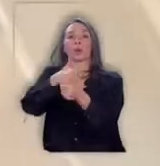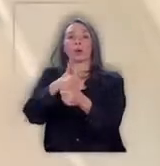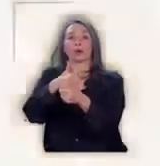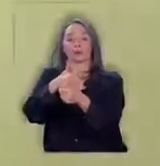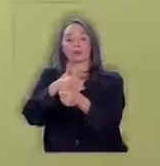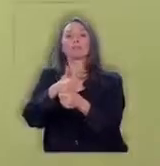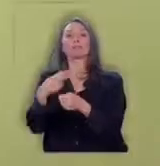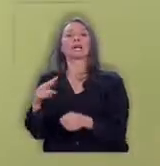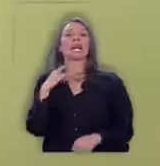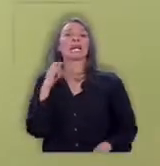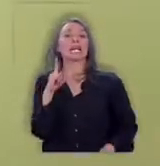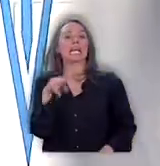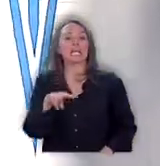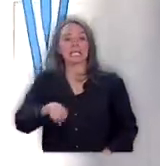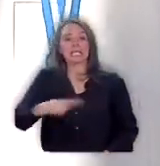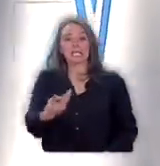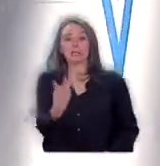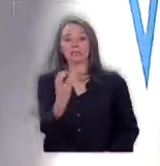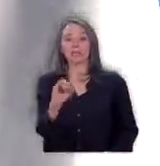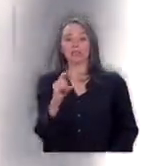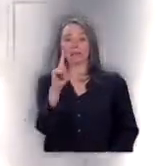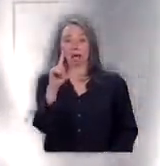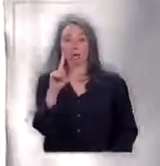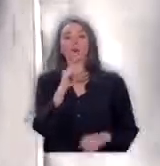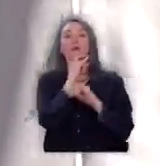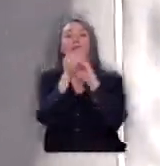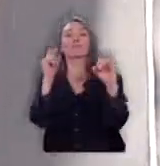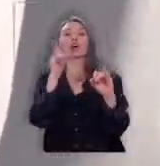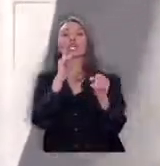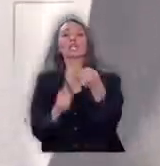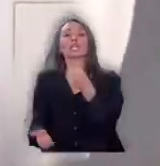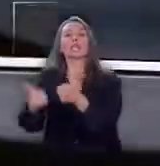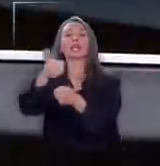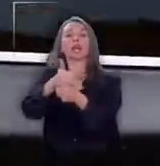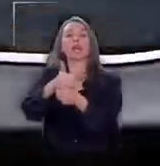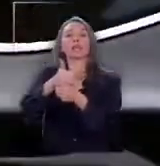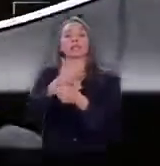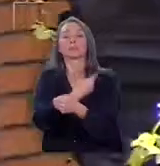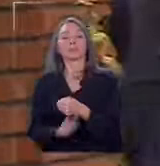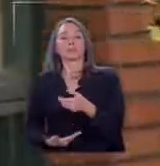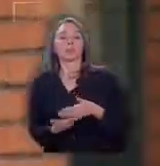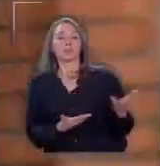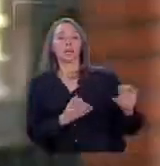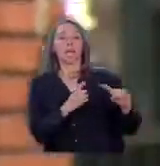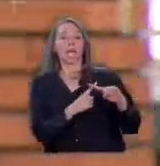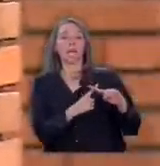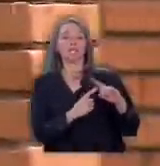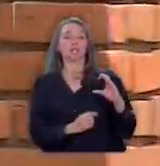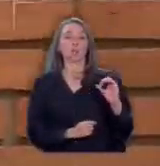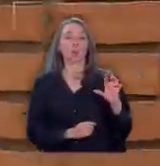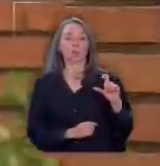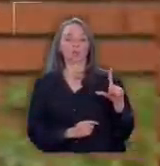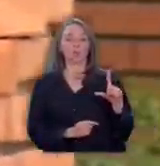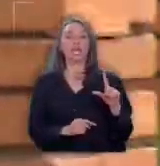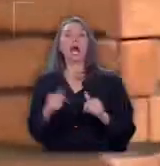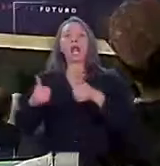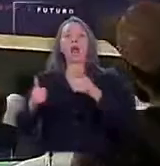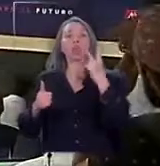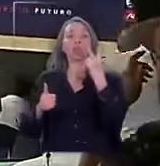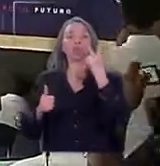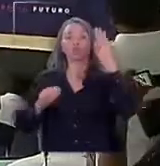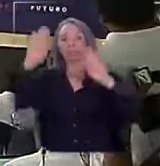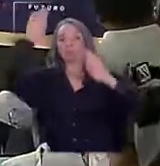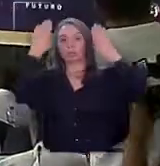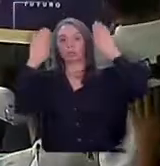quilín el próximo 30 de julio se conocerá quien tome el sillón dejado por el ex cobresal de momento la carrera es entre dos